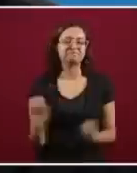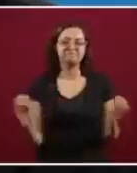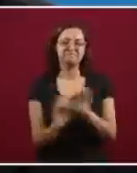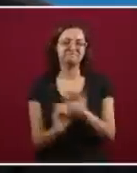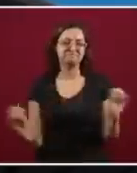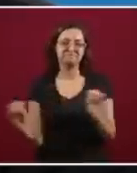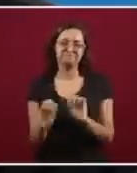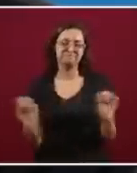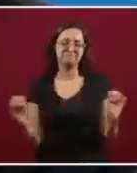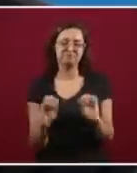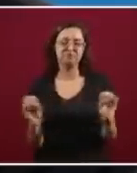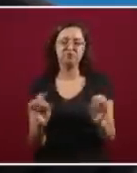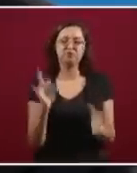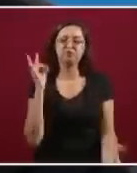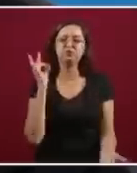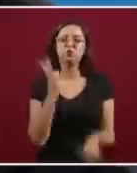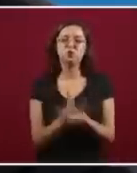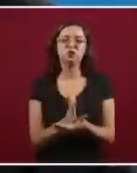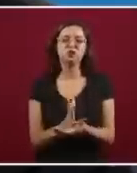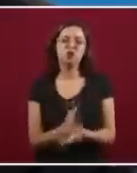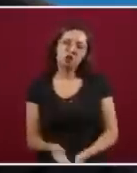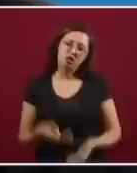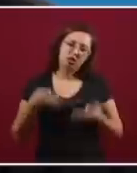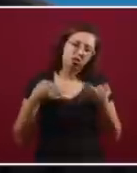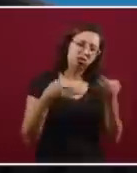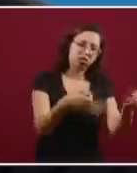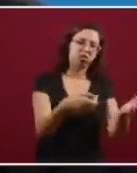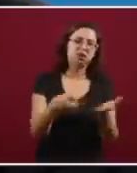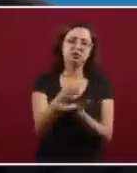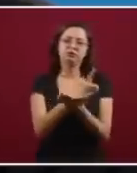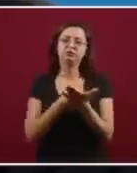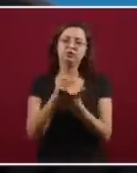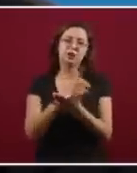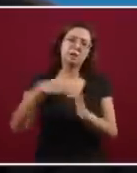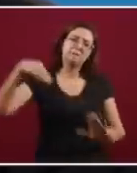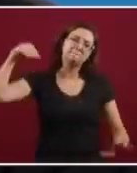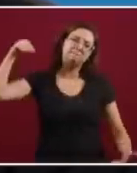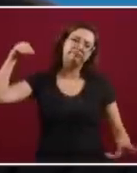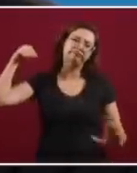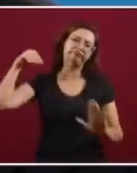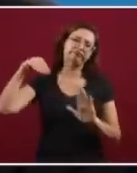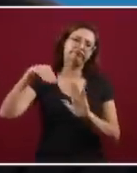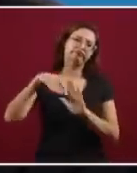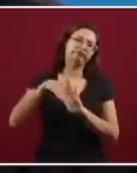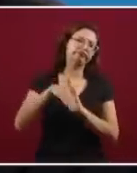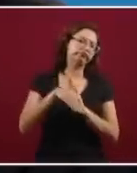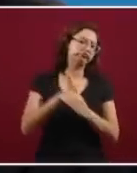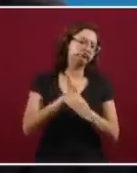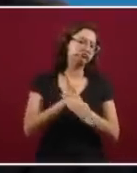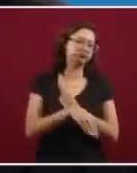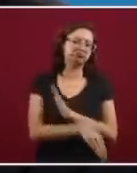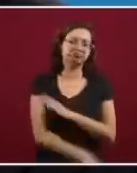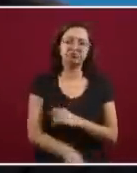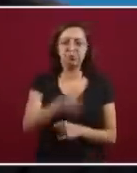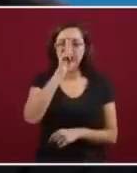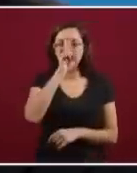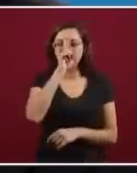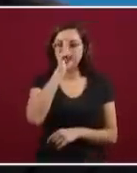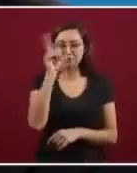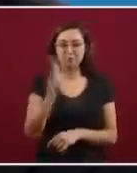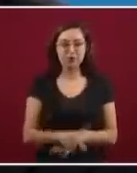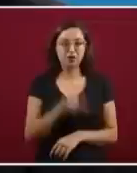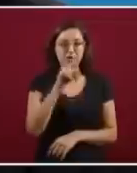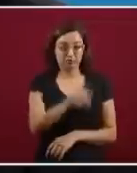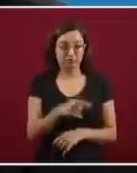a un barril sin fondo a una calle cerrada en donde los jóvenes no van a encontrar una